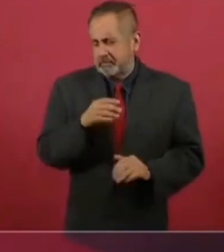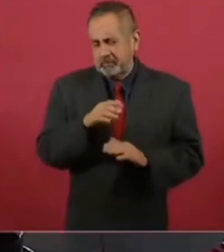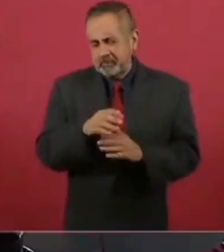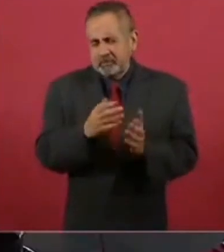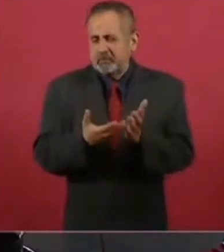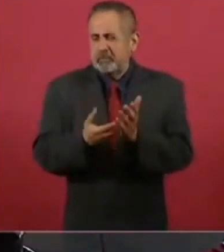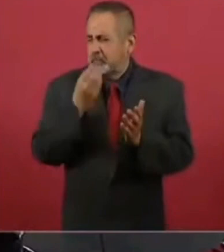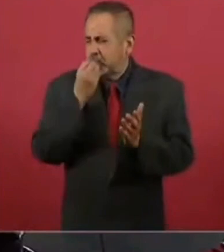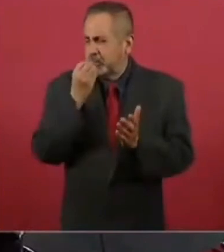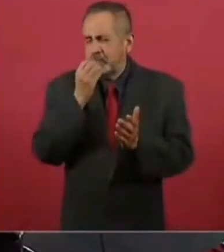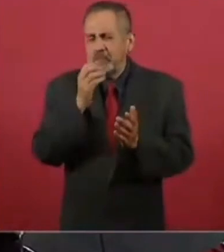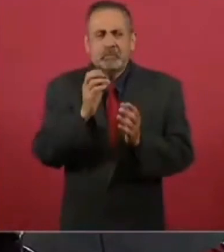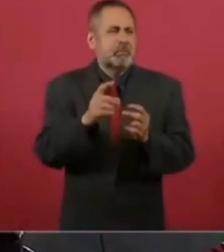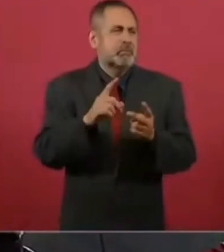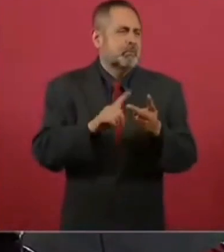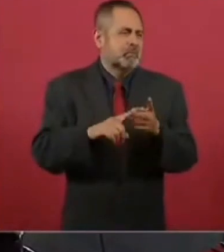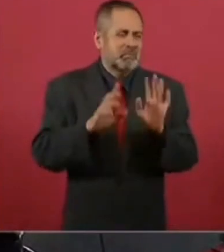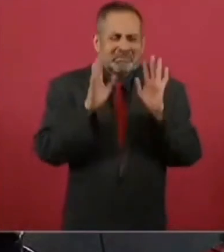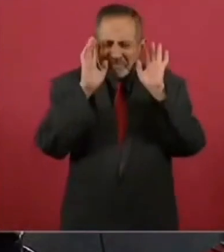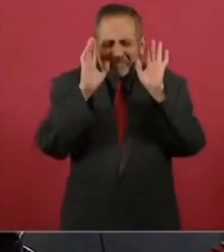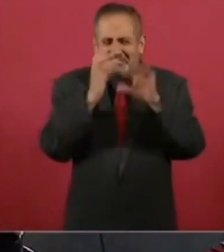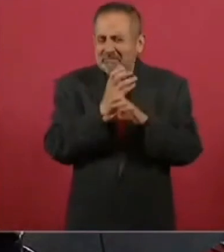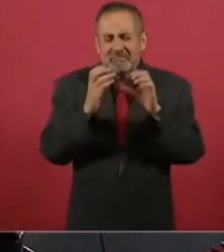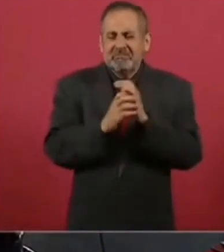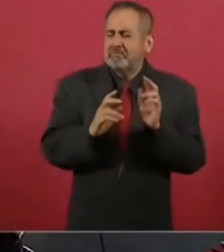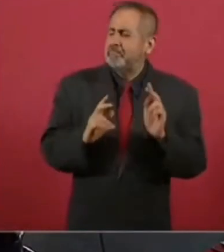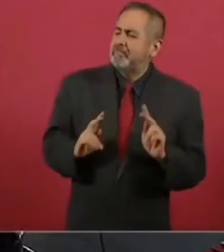alimenticio o no tanto.